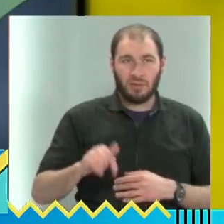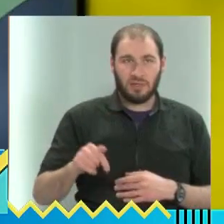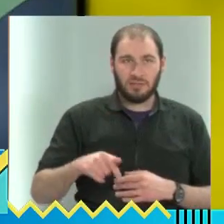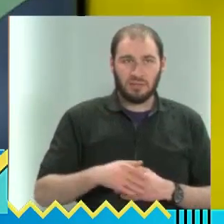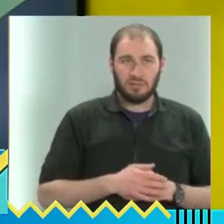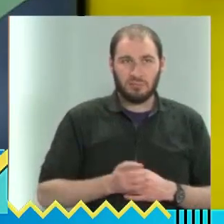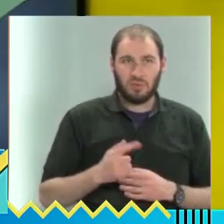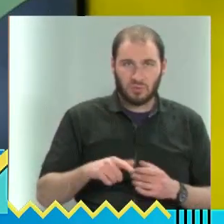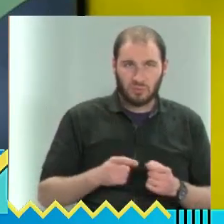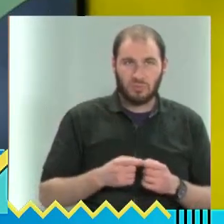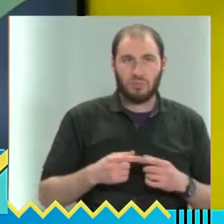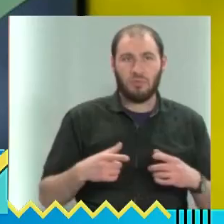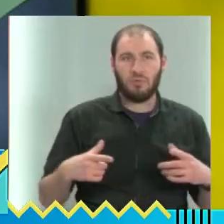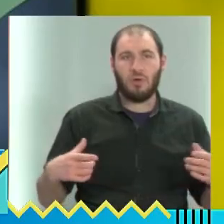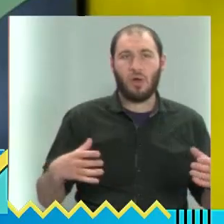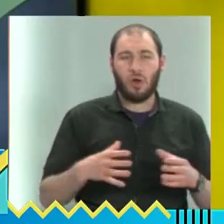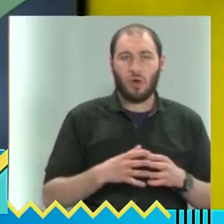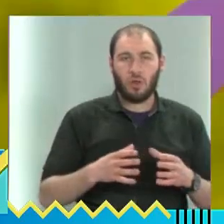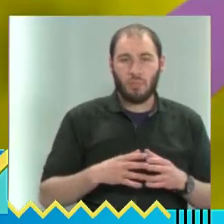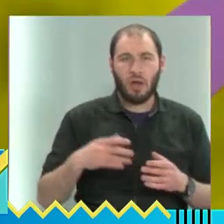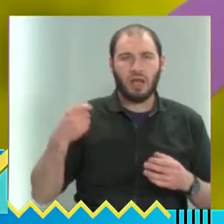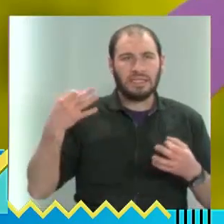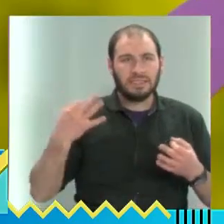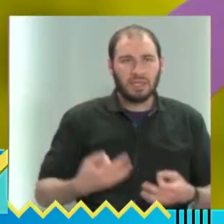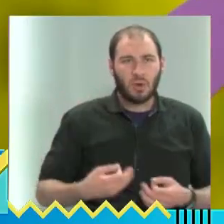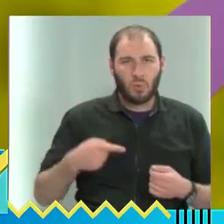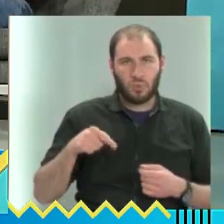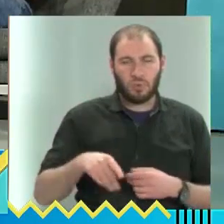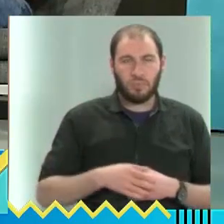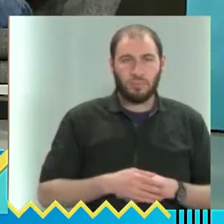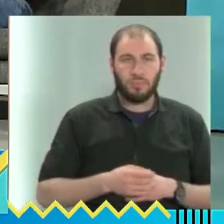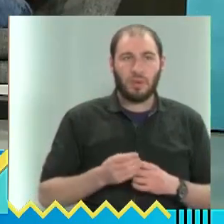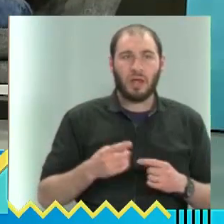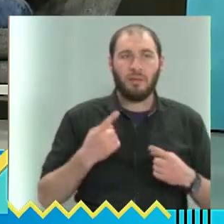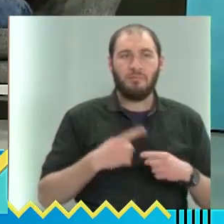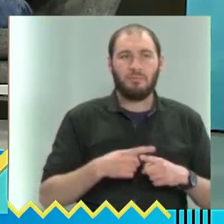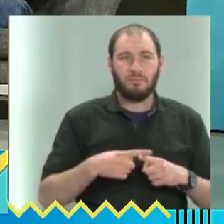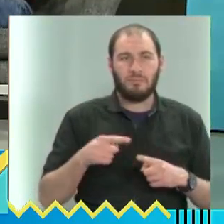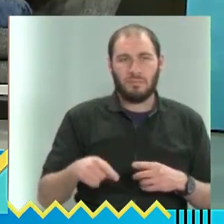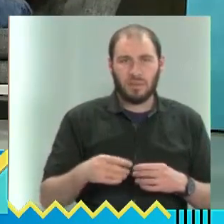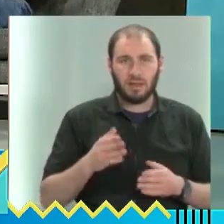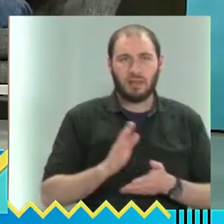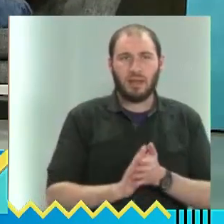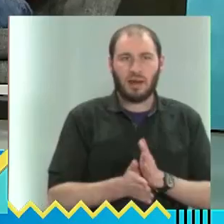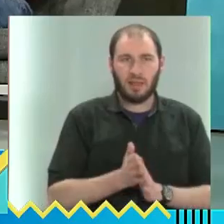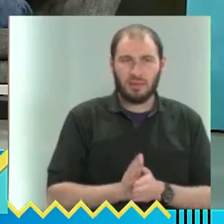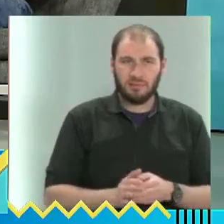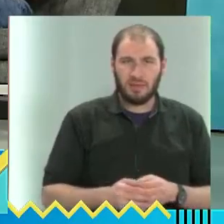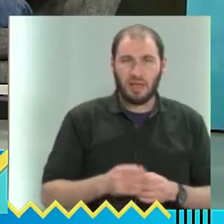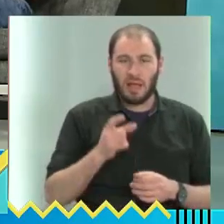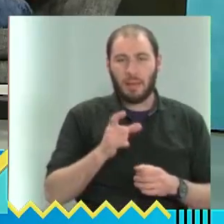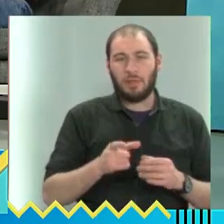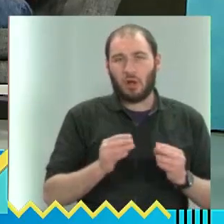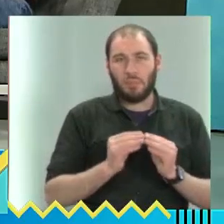que hemos ido creciendo, el colegio hace una apuesta muy grande a esto, porque es un evento que es gratis para todos